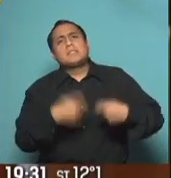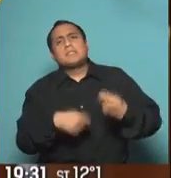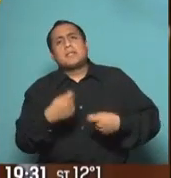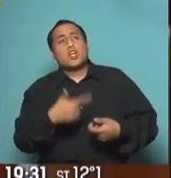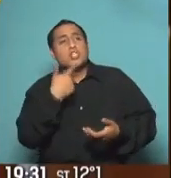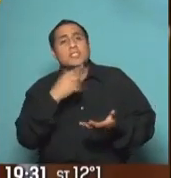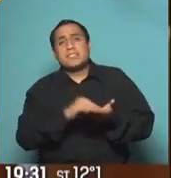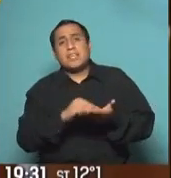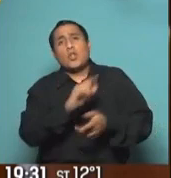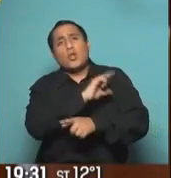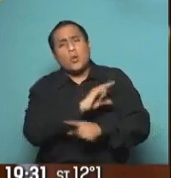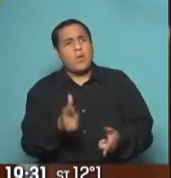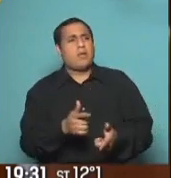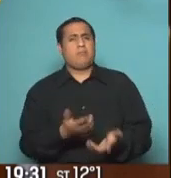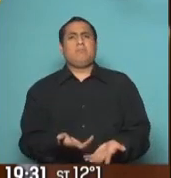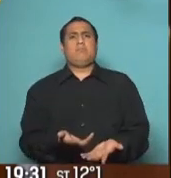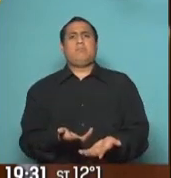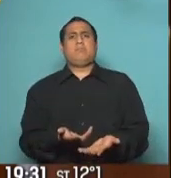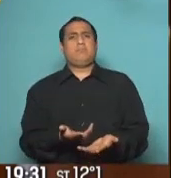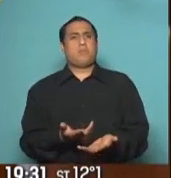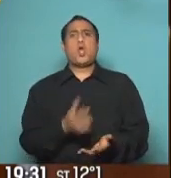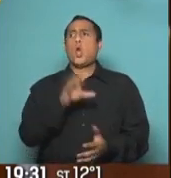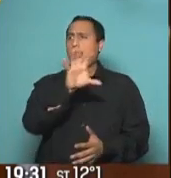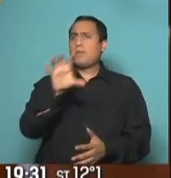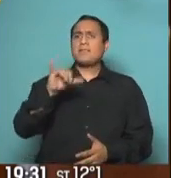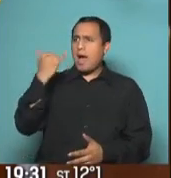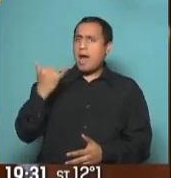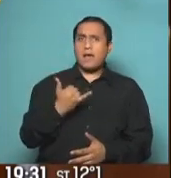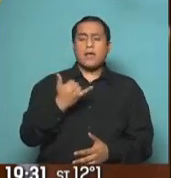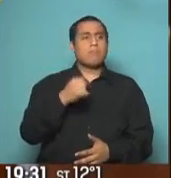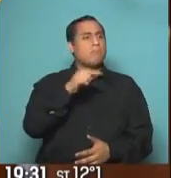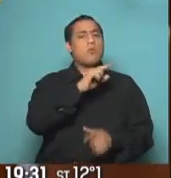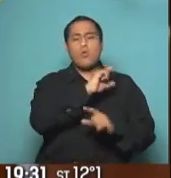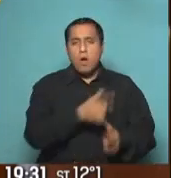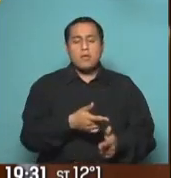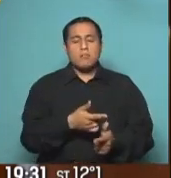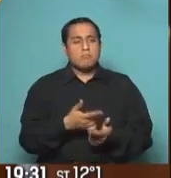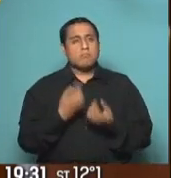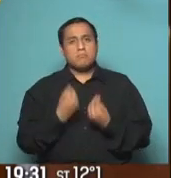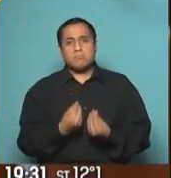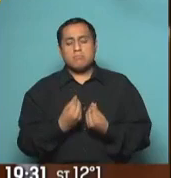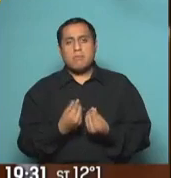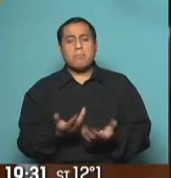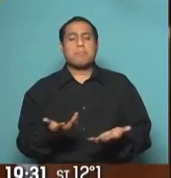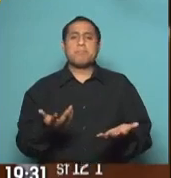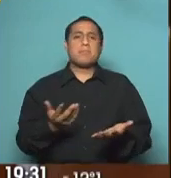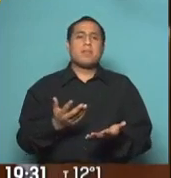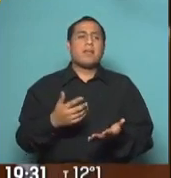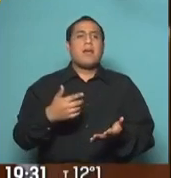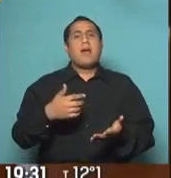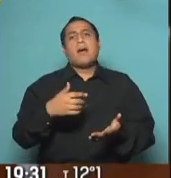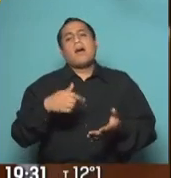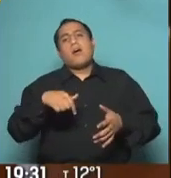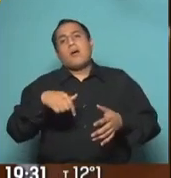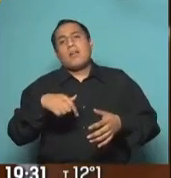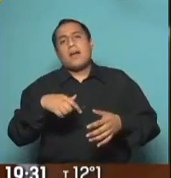senador por la minoría es una de las provincias donde no hay senador por la minoría y que nuevamente con esta con estas